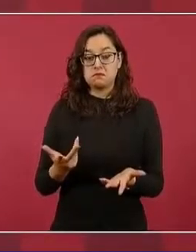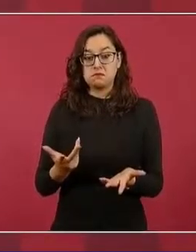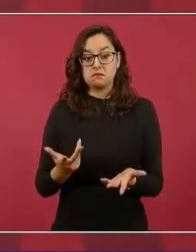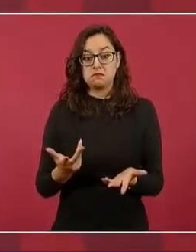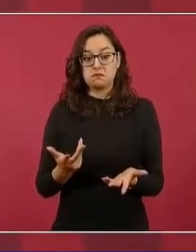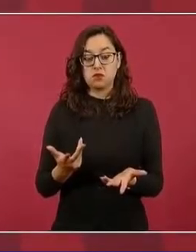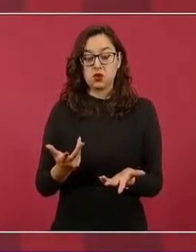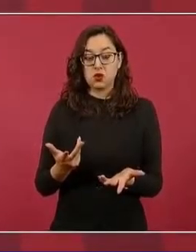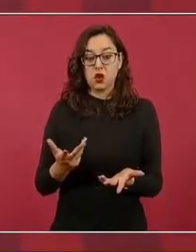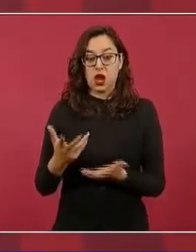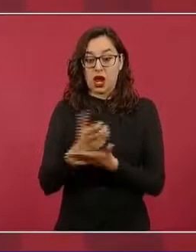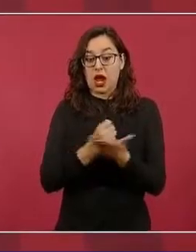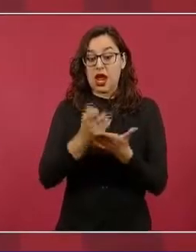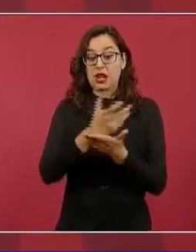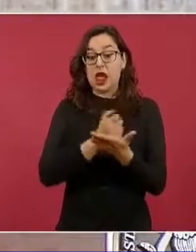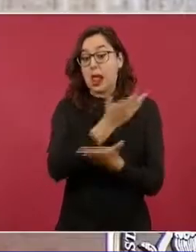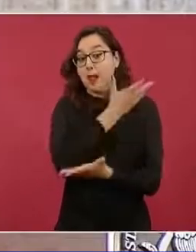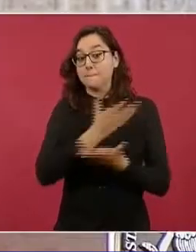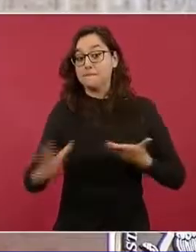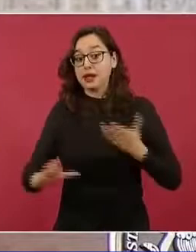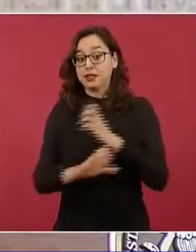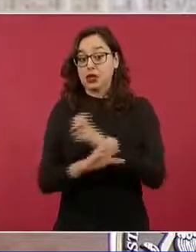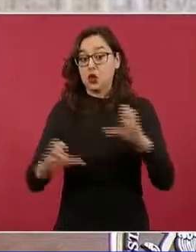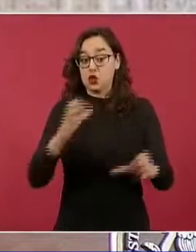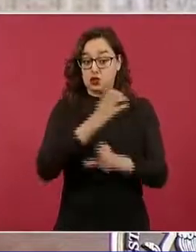de sus percepciones, no de sus bienes,